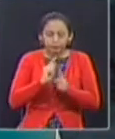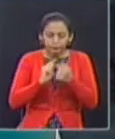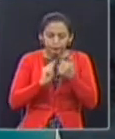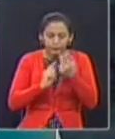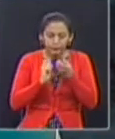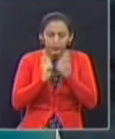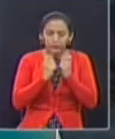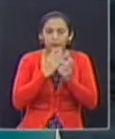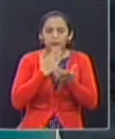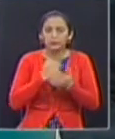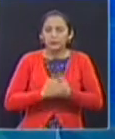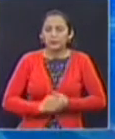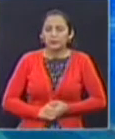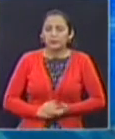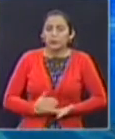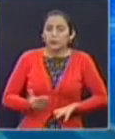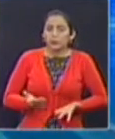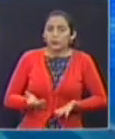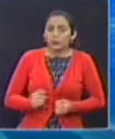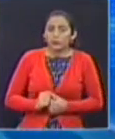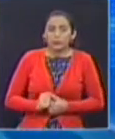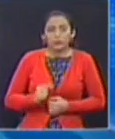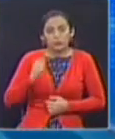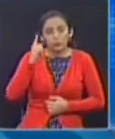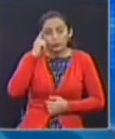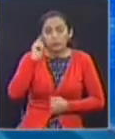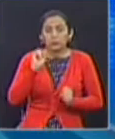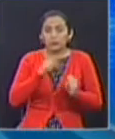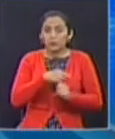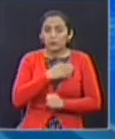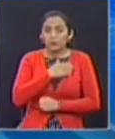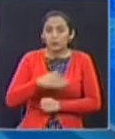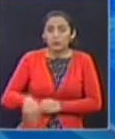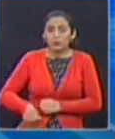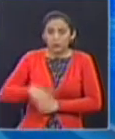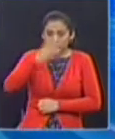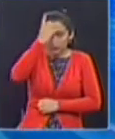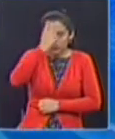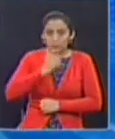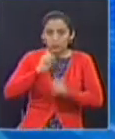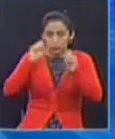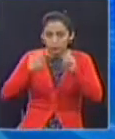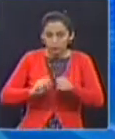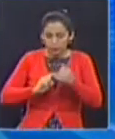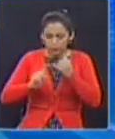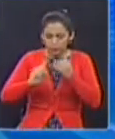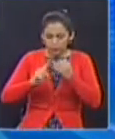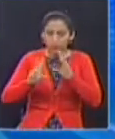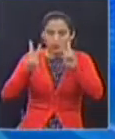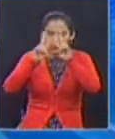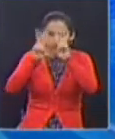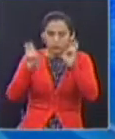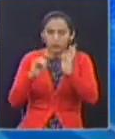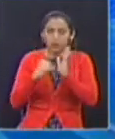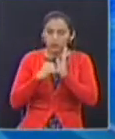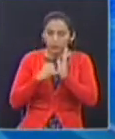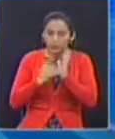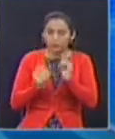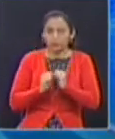presidente ya hubiera podido desde el día uno tomar acciones muy concretas en materia tributaria, por ejemplo, para